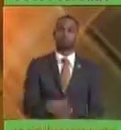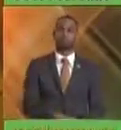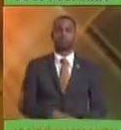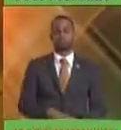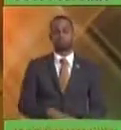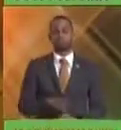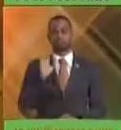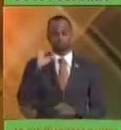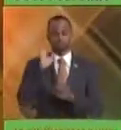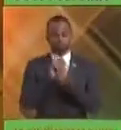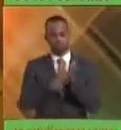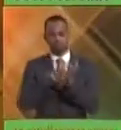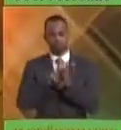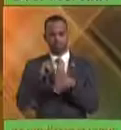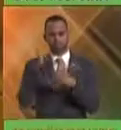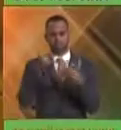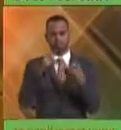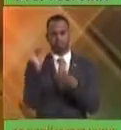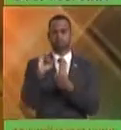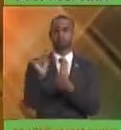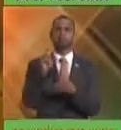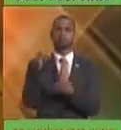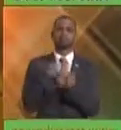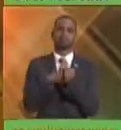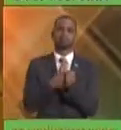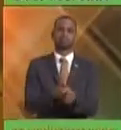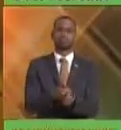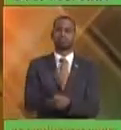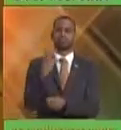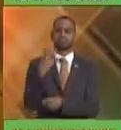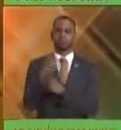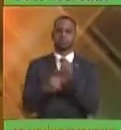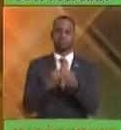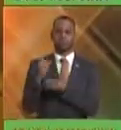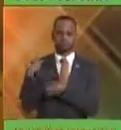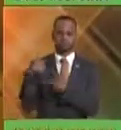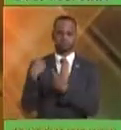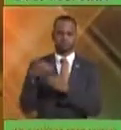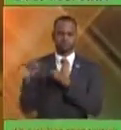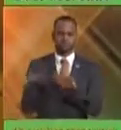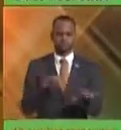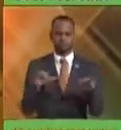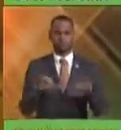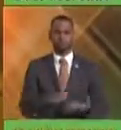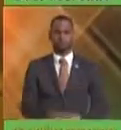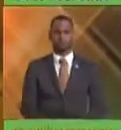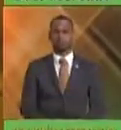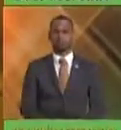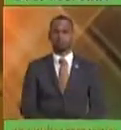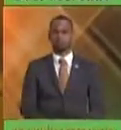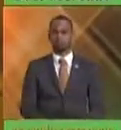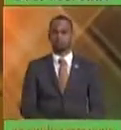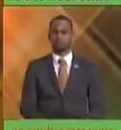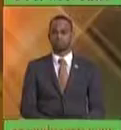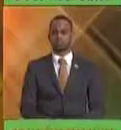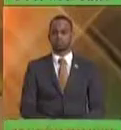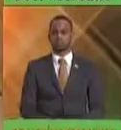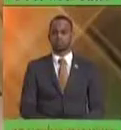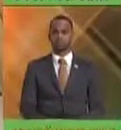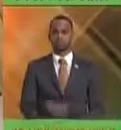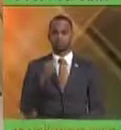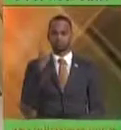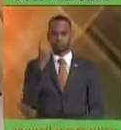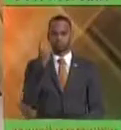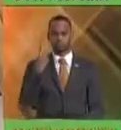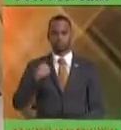son criterios que vamos a evaluar e inclusive tiene que haberse aplicado en los últimos cuatro años porque queremos que si entendemos